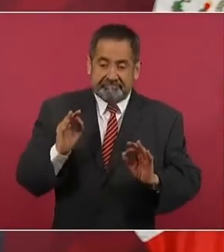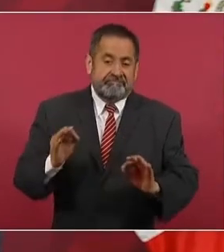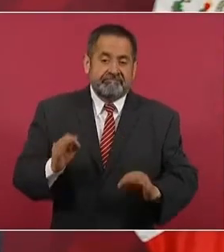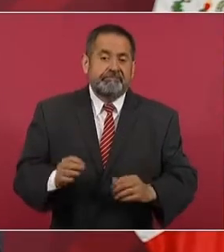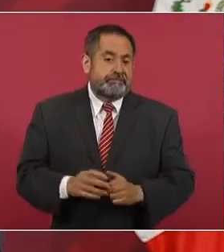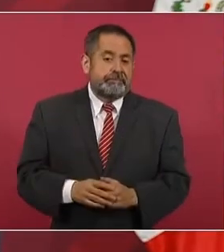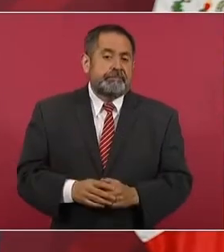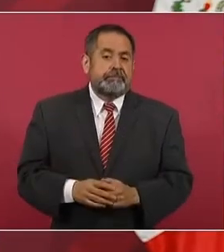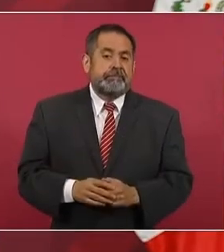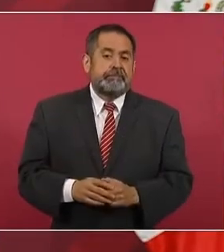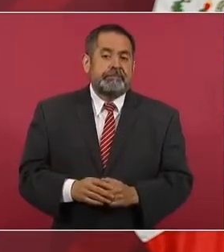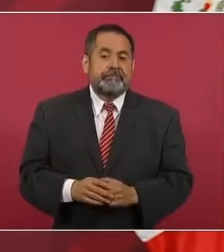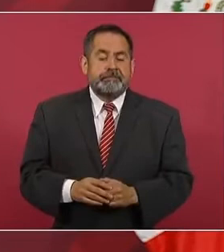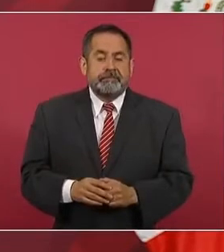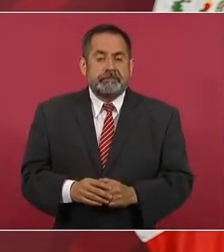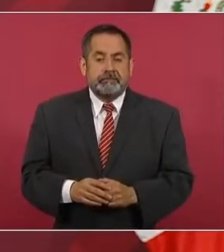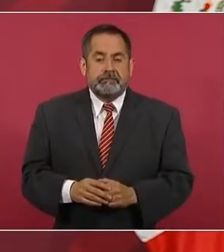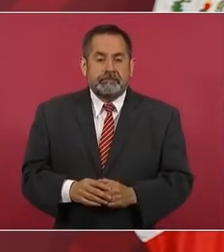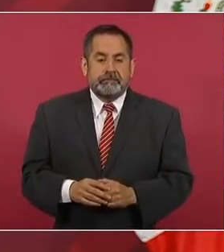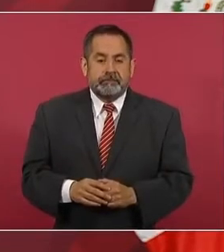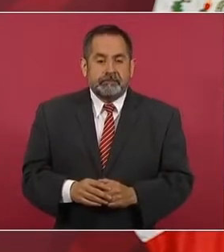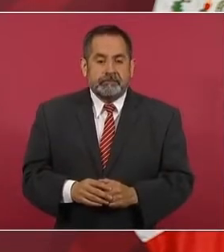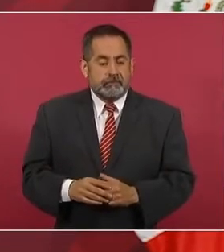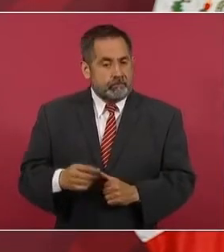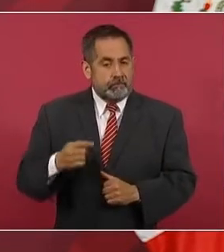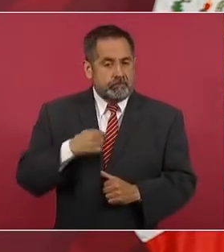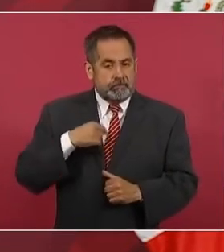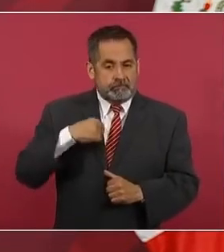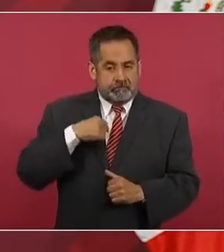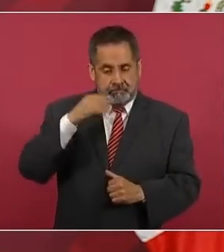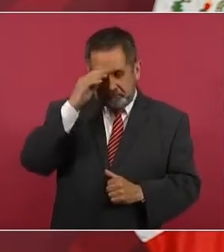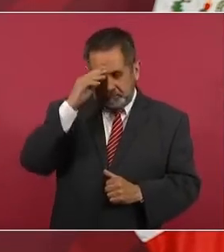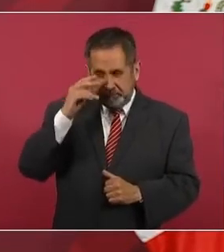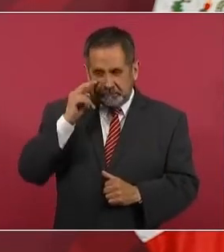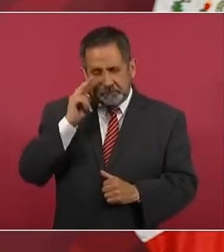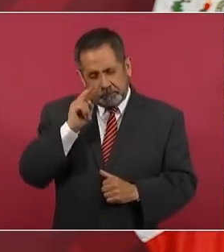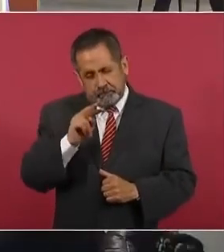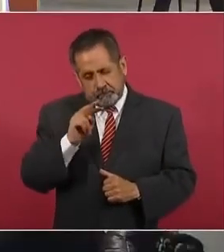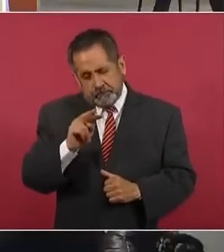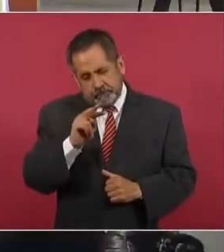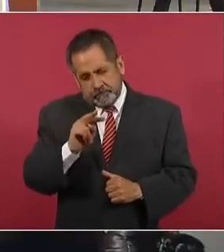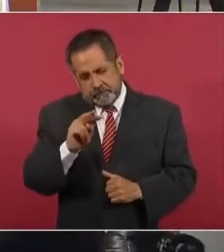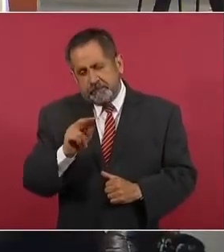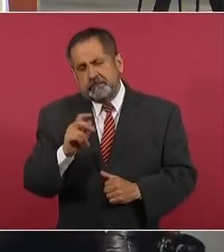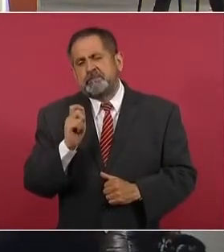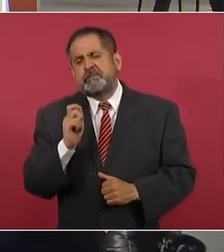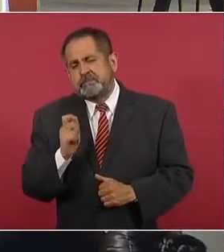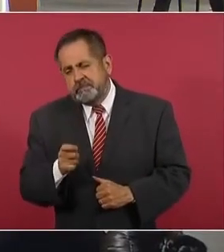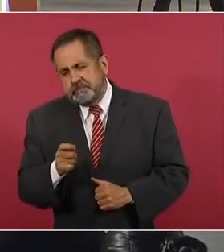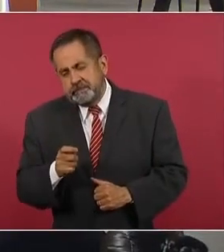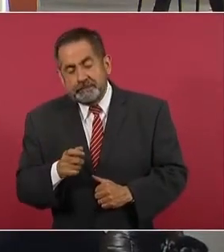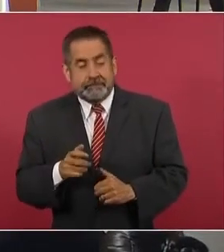Y yo estuve viendo,